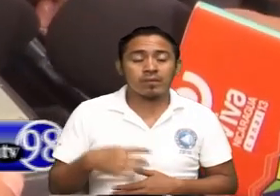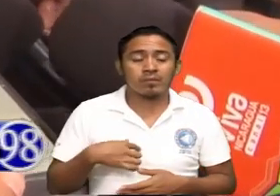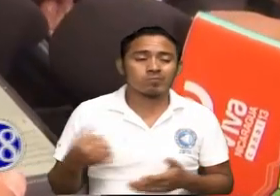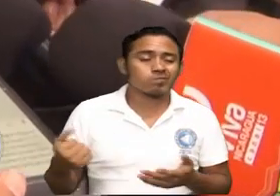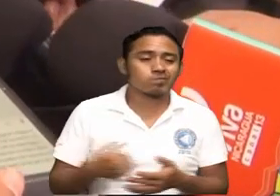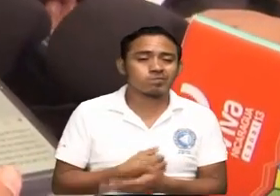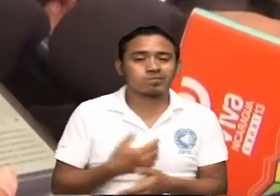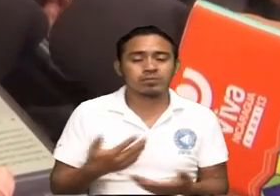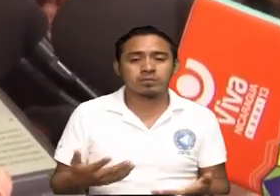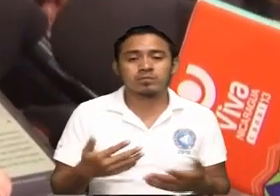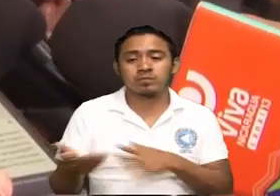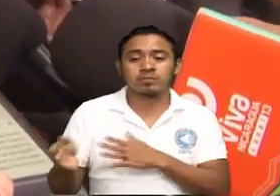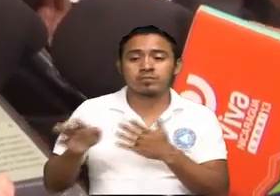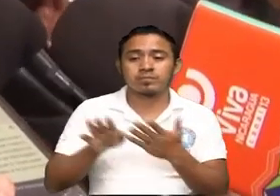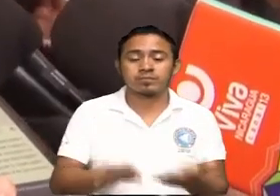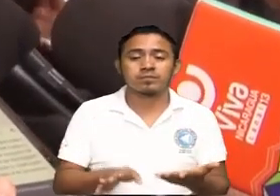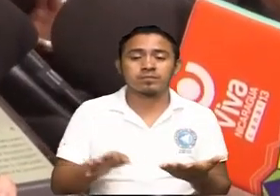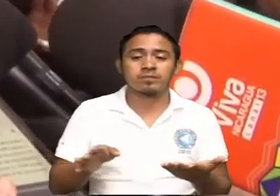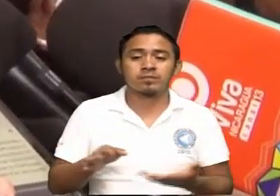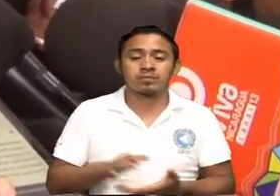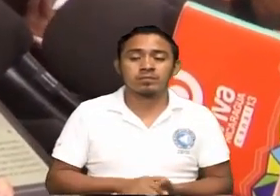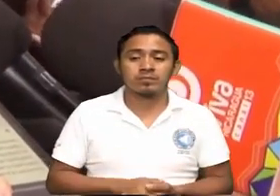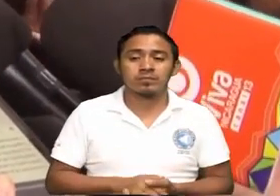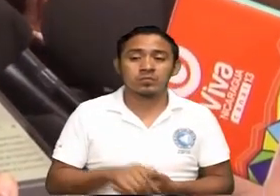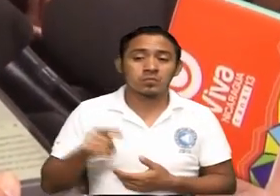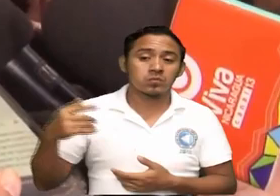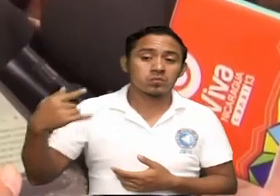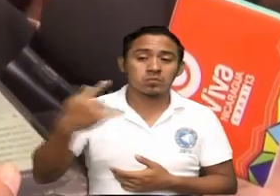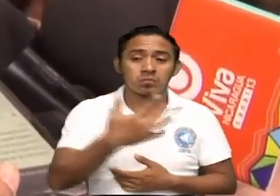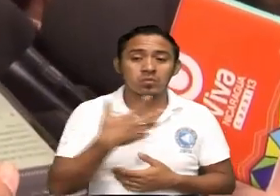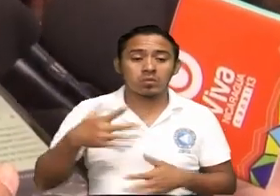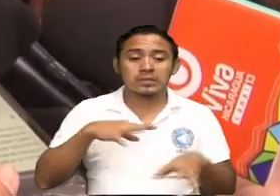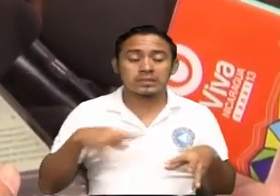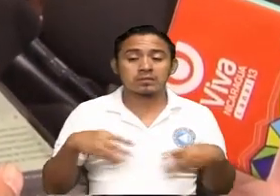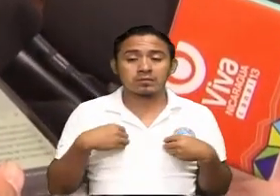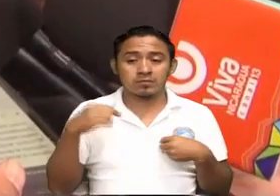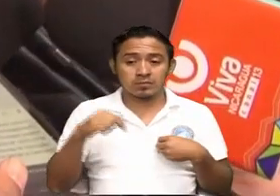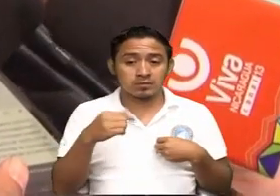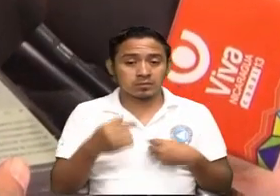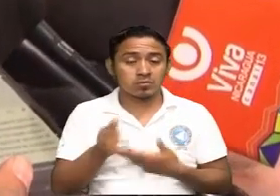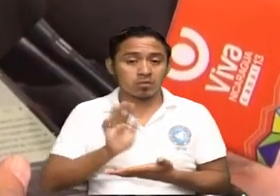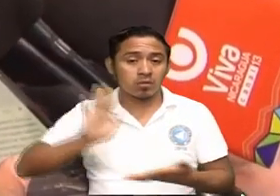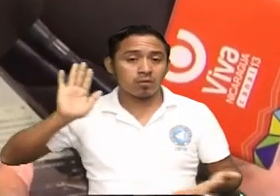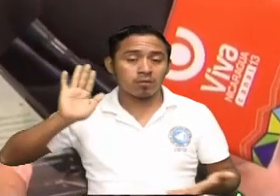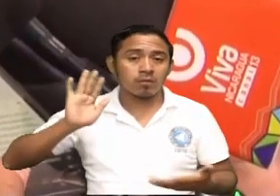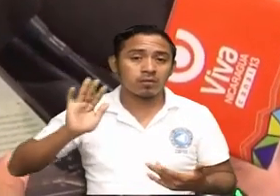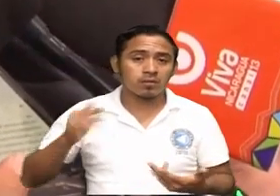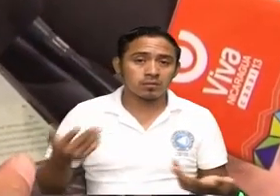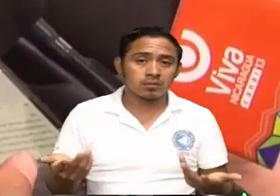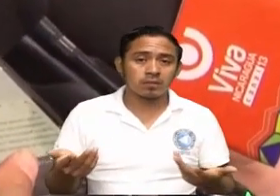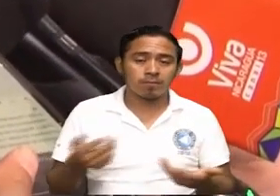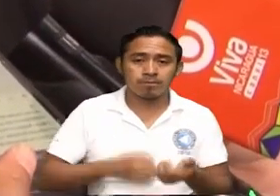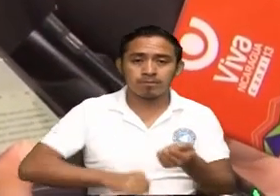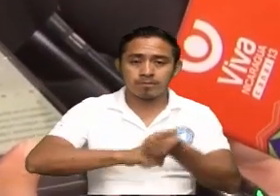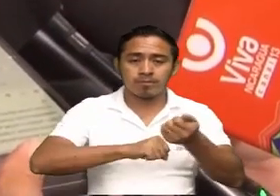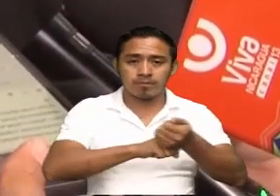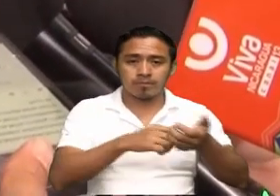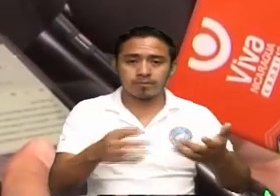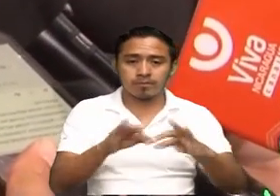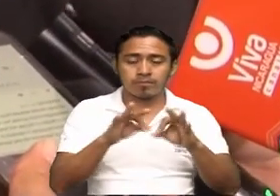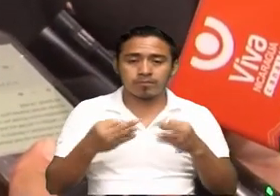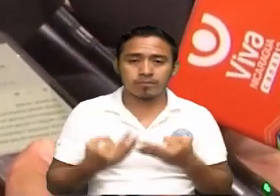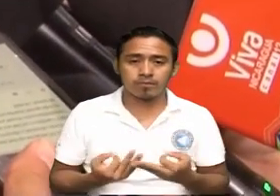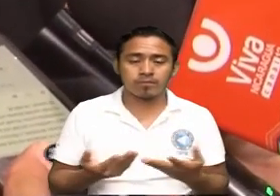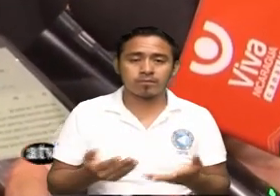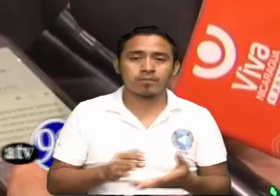lamentablemente, ¿verdad?, por muerte así, no todos, ¿verdad?, asumen este compromiso de apoyar, ¿verdad?, a las